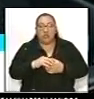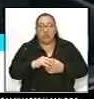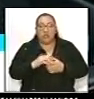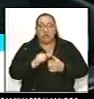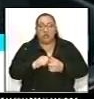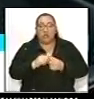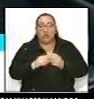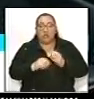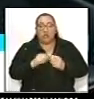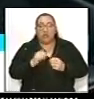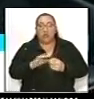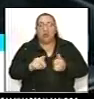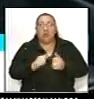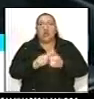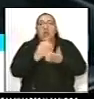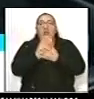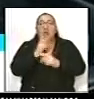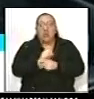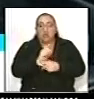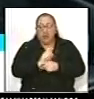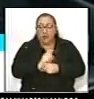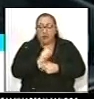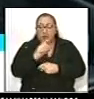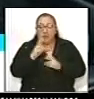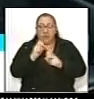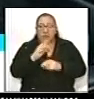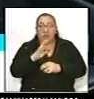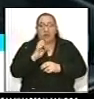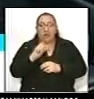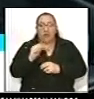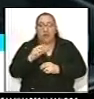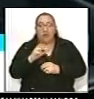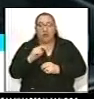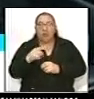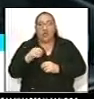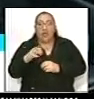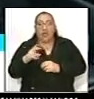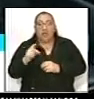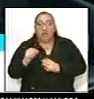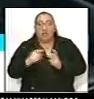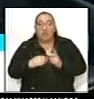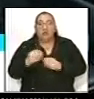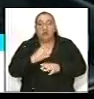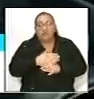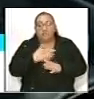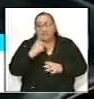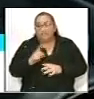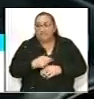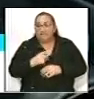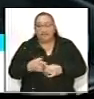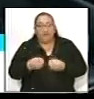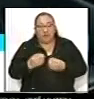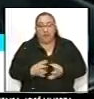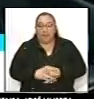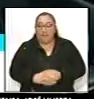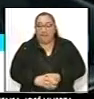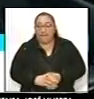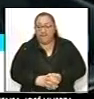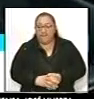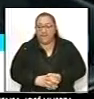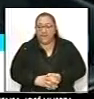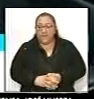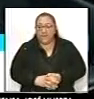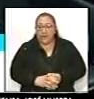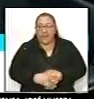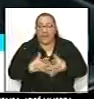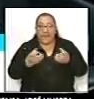de reparaciones en educación el tema de las becas posgrado, lo cual sería ilógico. ¿Por qué? Porque la gran mayoría